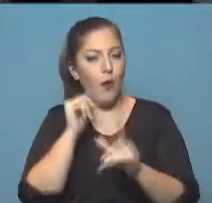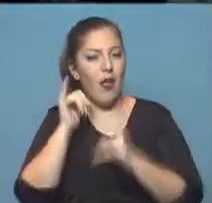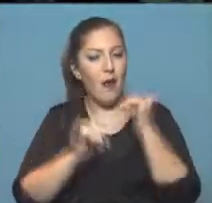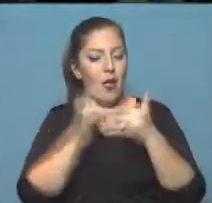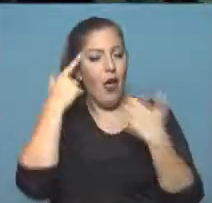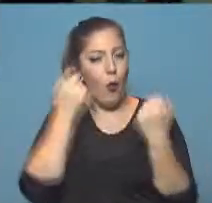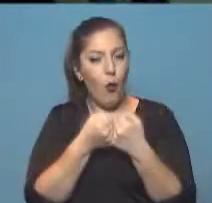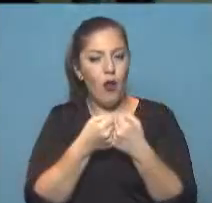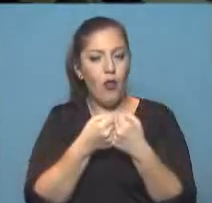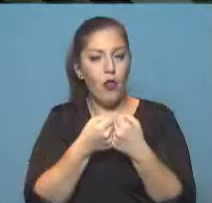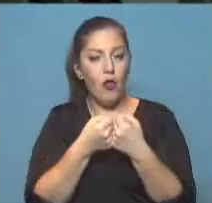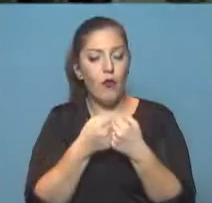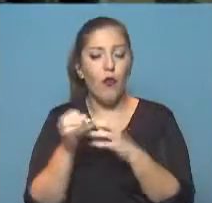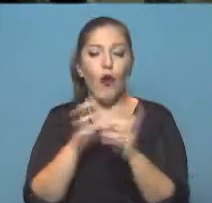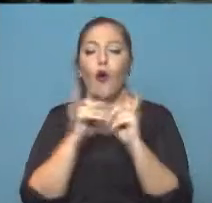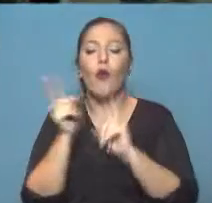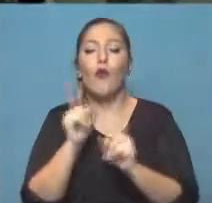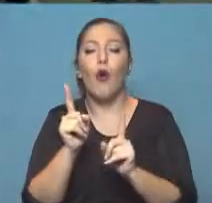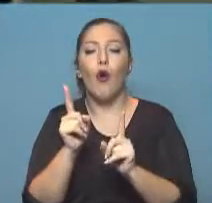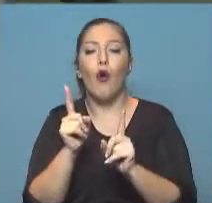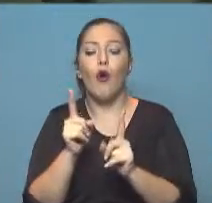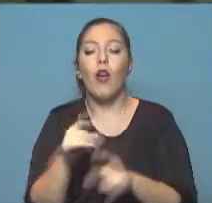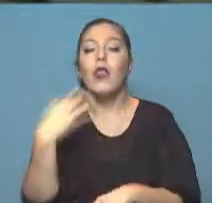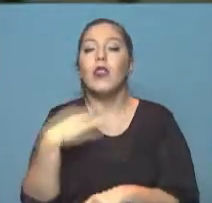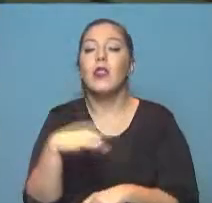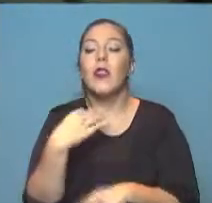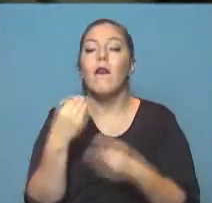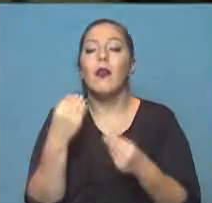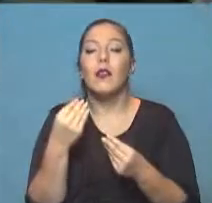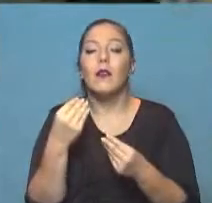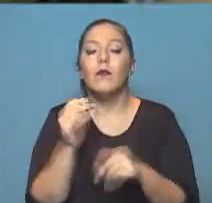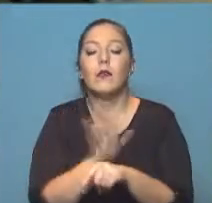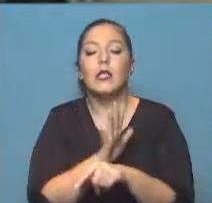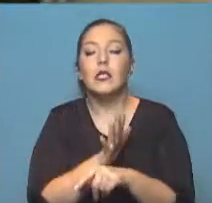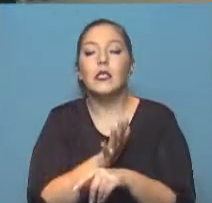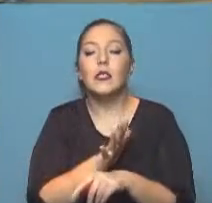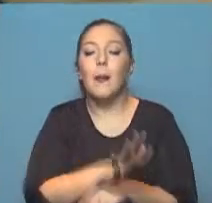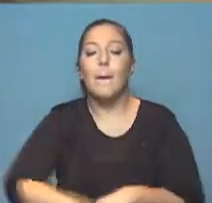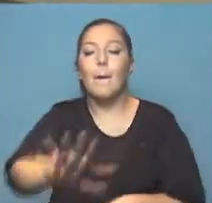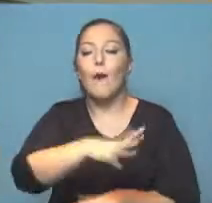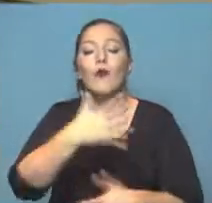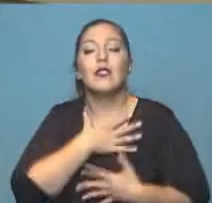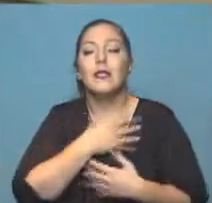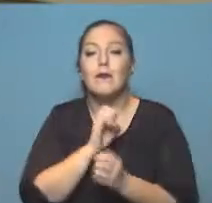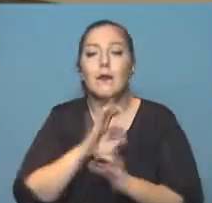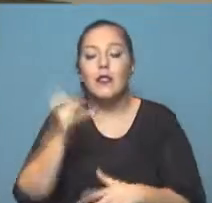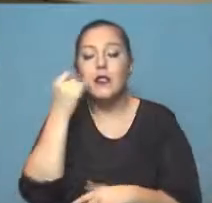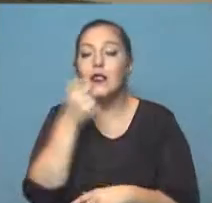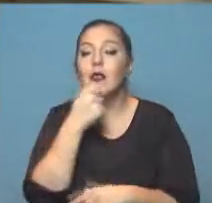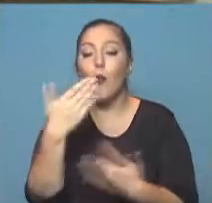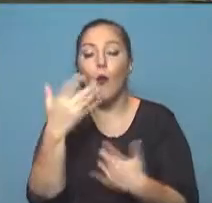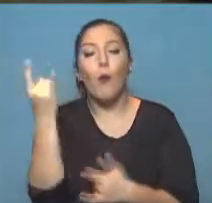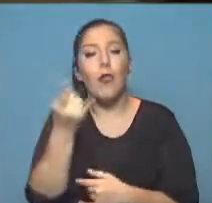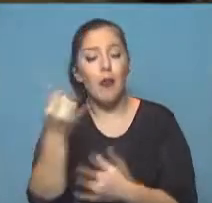el acuerdo, no debatan el acuerdo. Lo que tienen que generar es indignación. Y si pueden mentir,